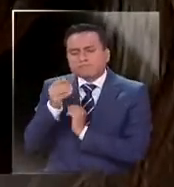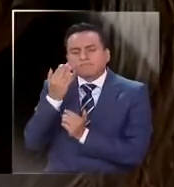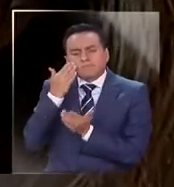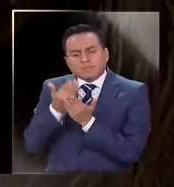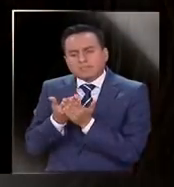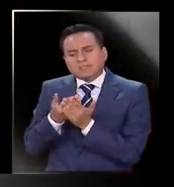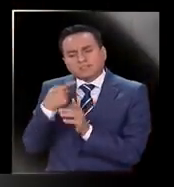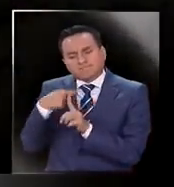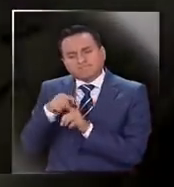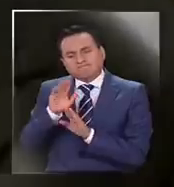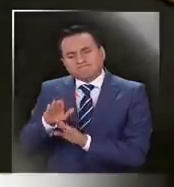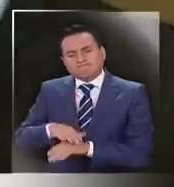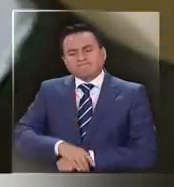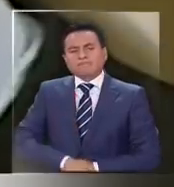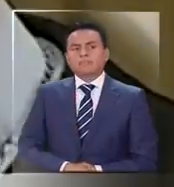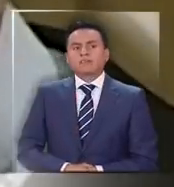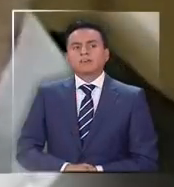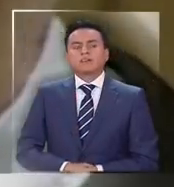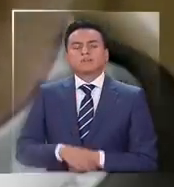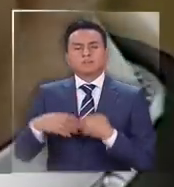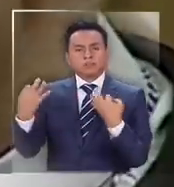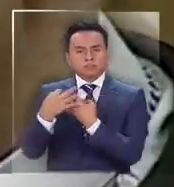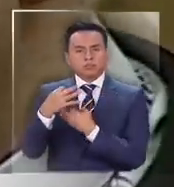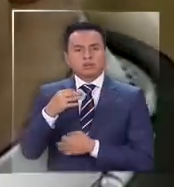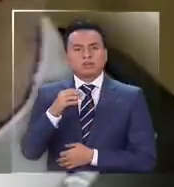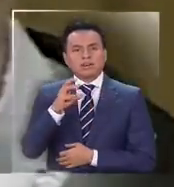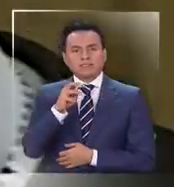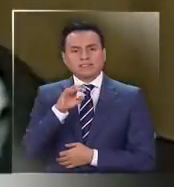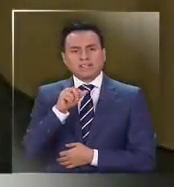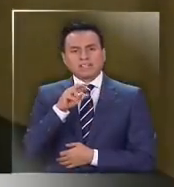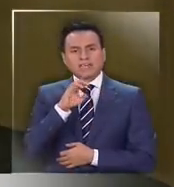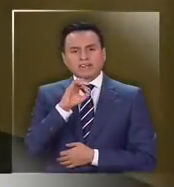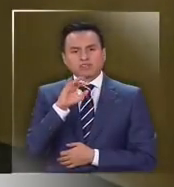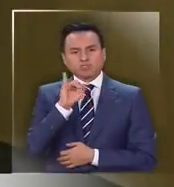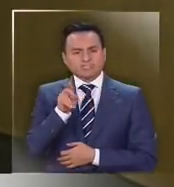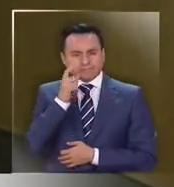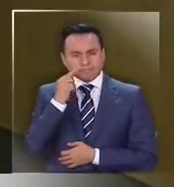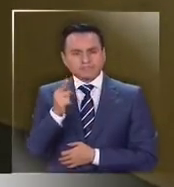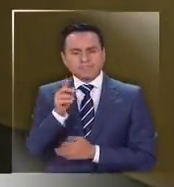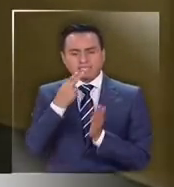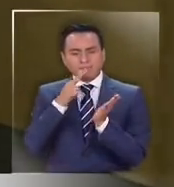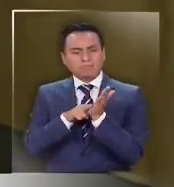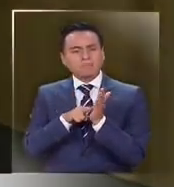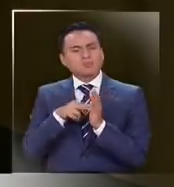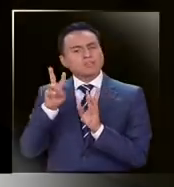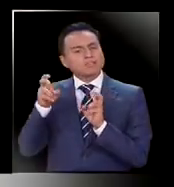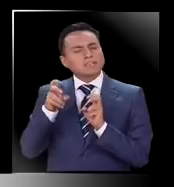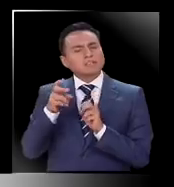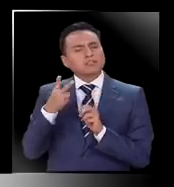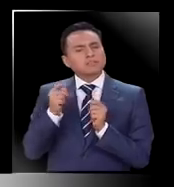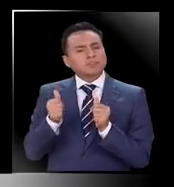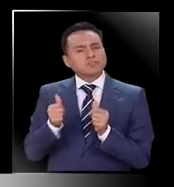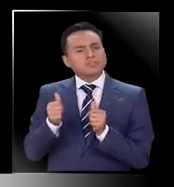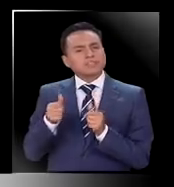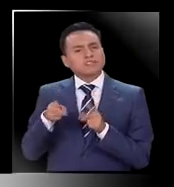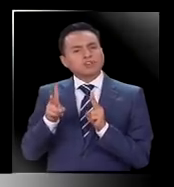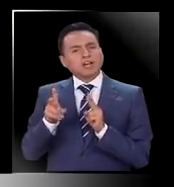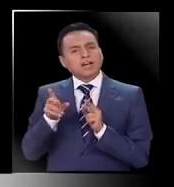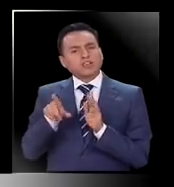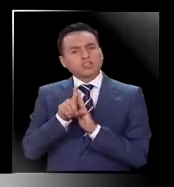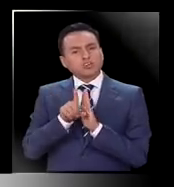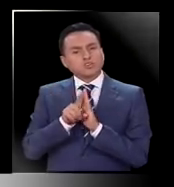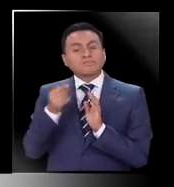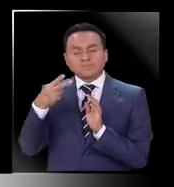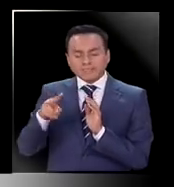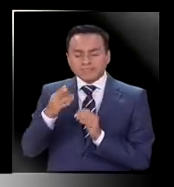bienestar. Según explicó el cardenal Errázuriz en su carta pastoral, dos expertos en derecho canónico le pidieron que abriera un